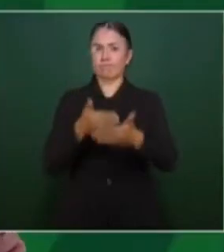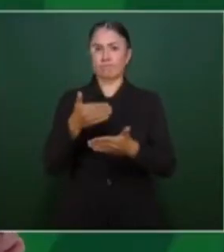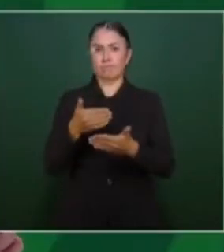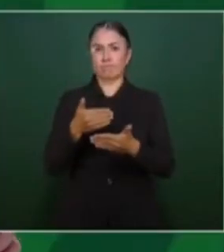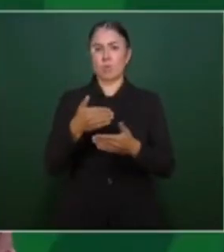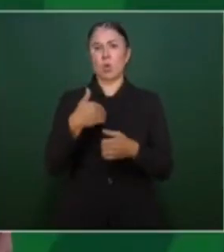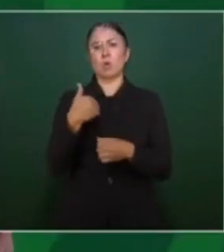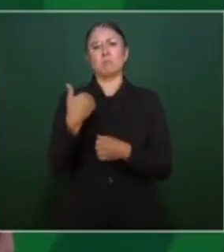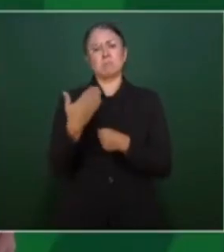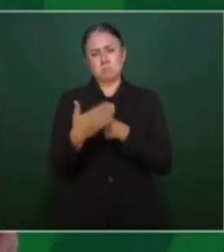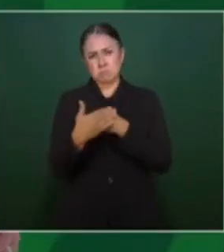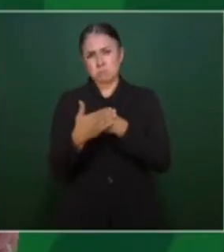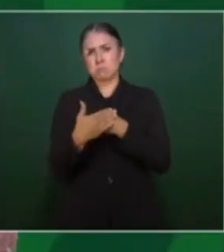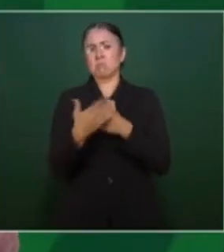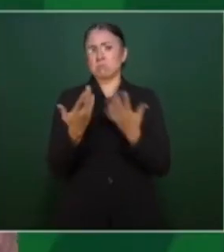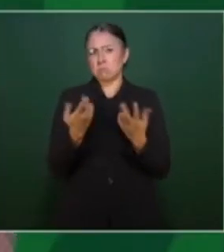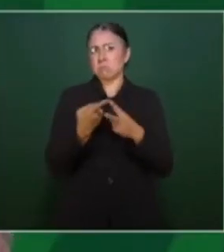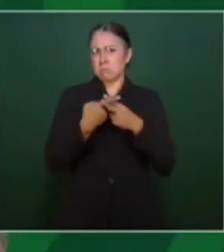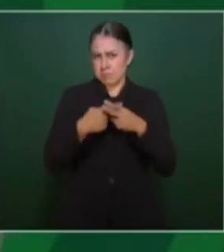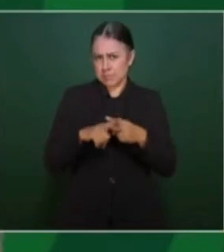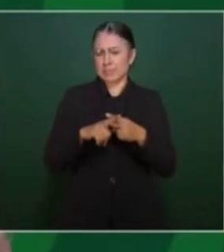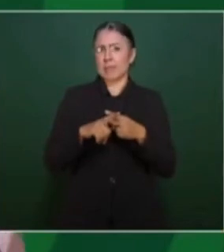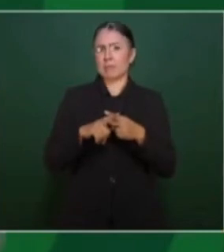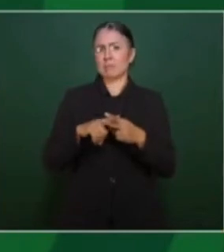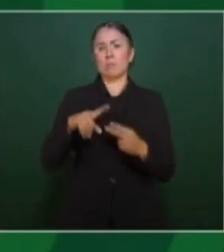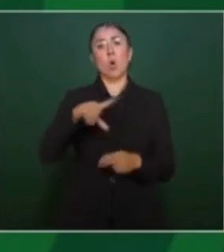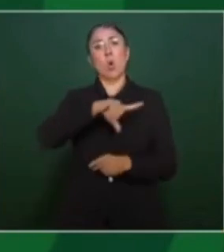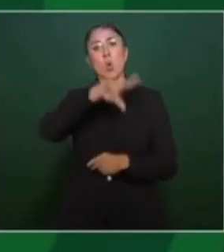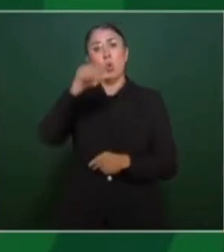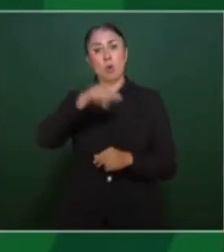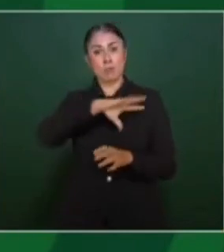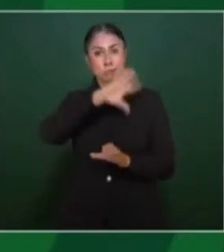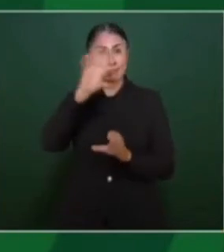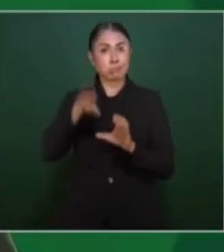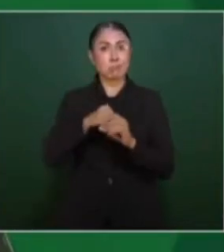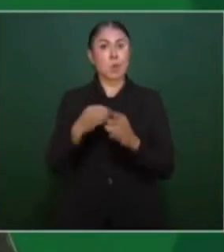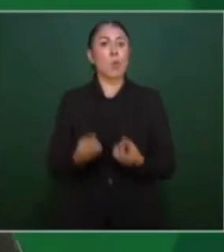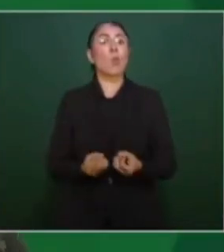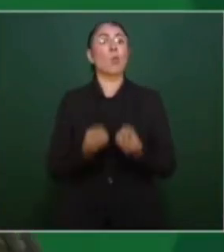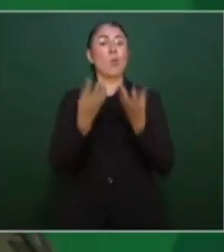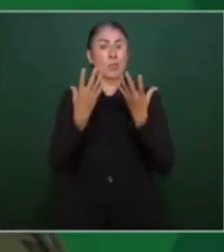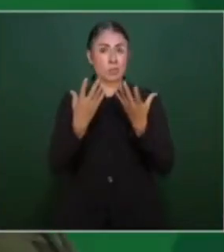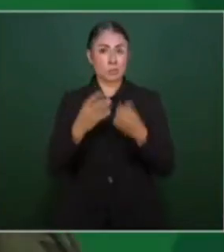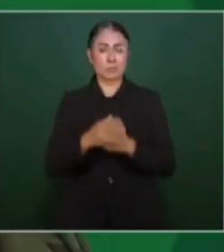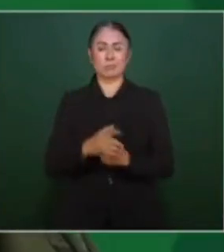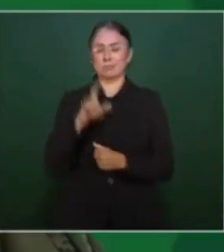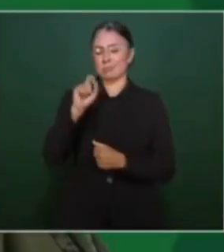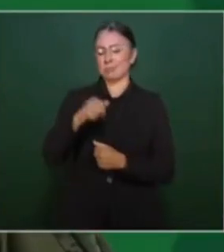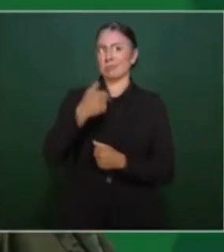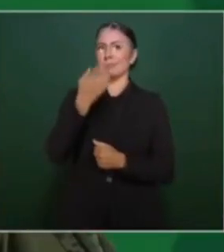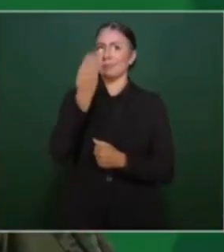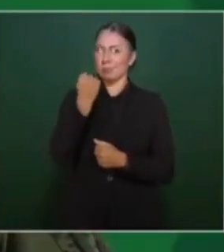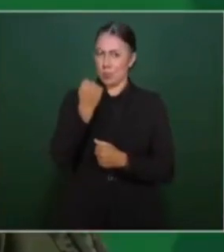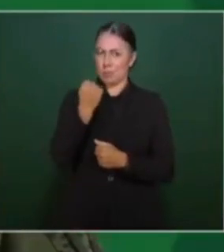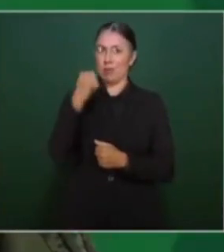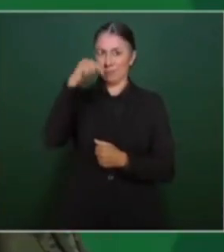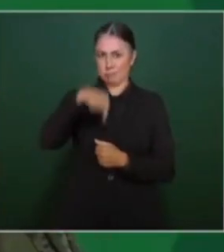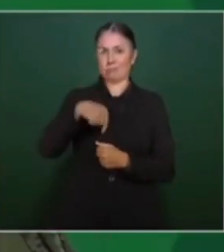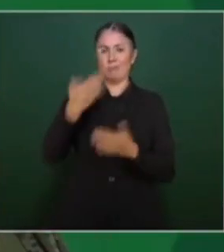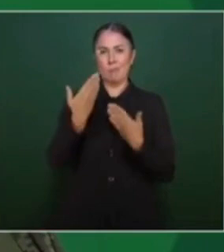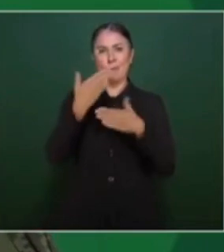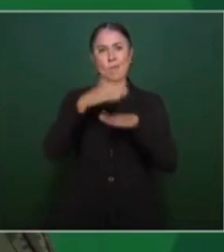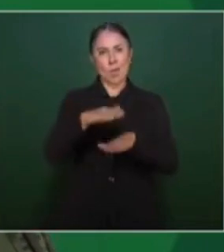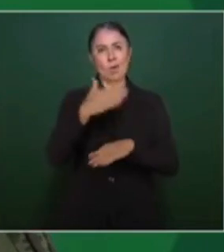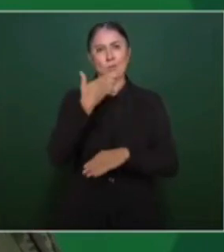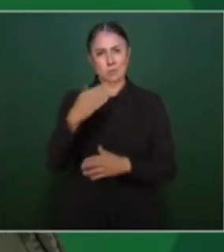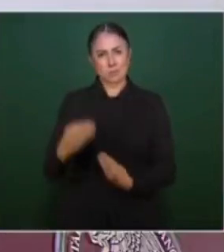de iniciar 19, para tener un total en el estado de bancos del bienestar de 29 sucursales. El